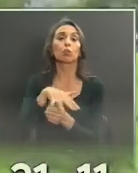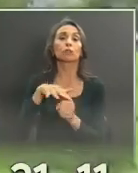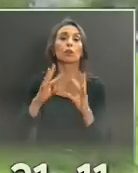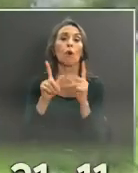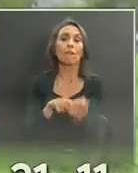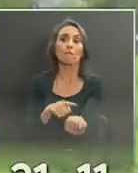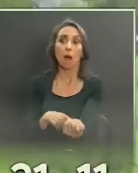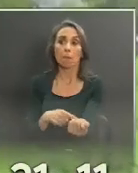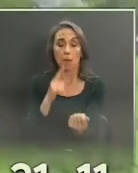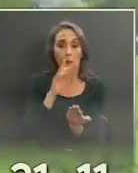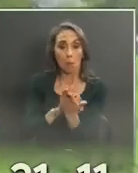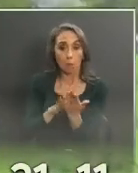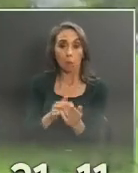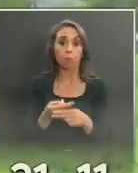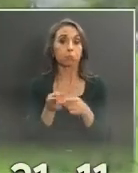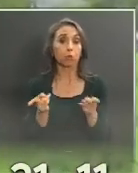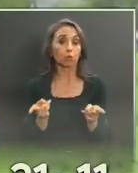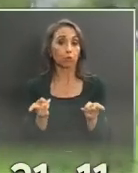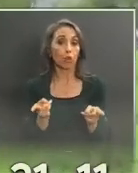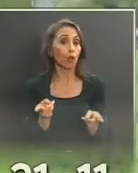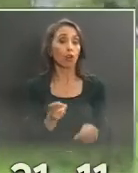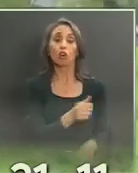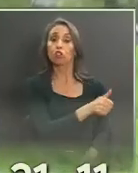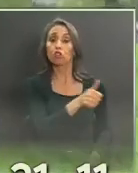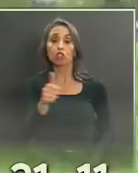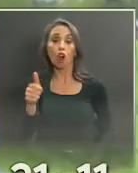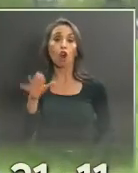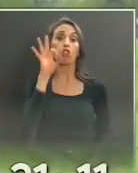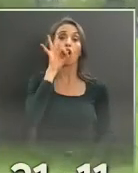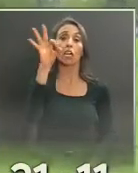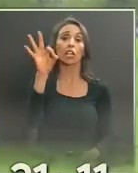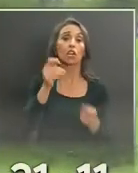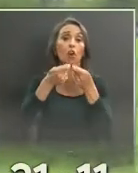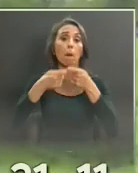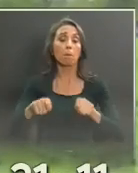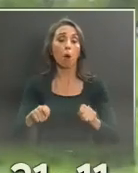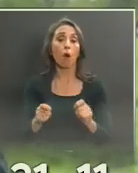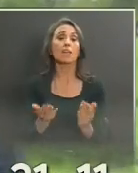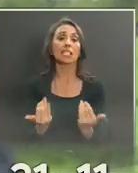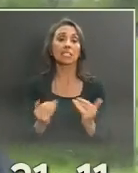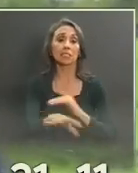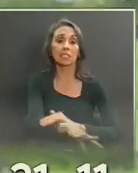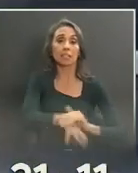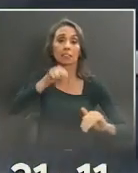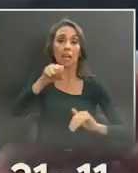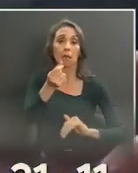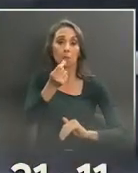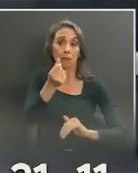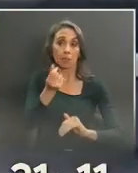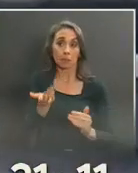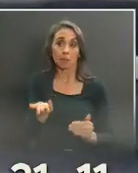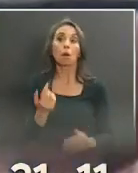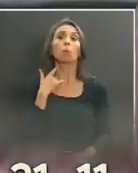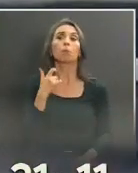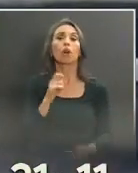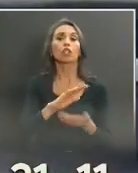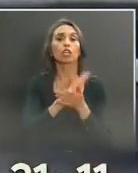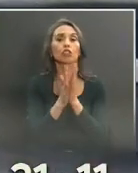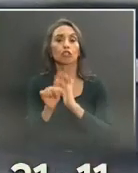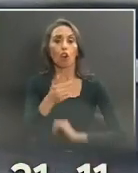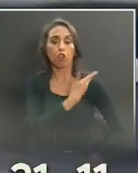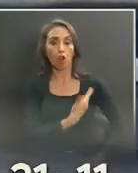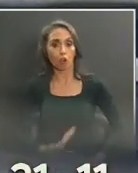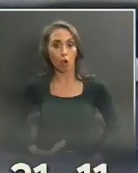Quedó demostrado que todos, ricos y pobres, lo necesitaban porque lo sacaron. ¿Por qué todo este gobierno y